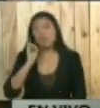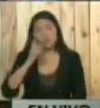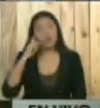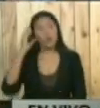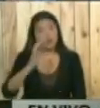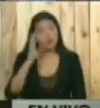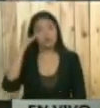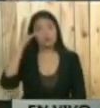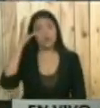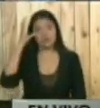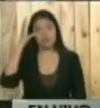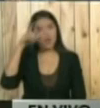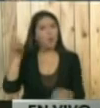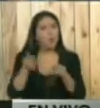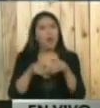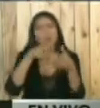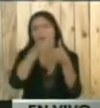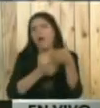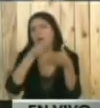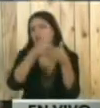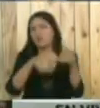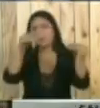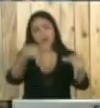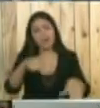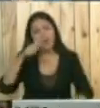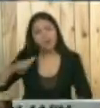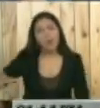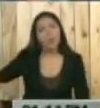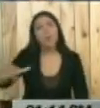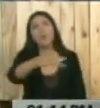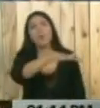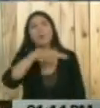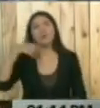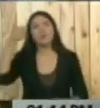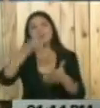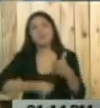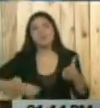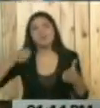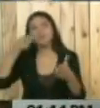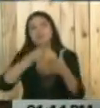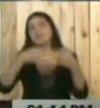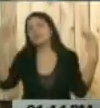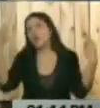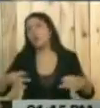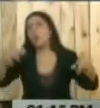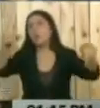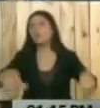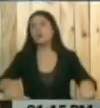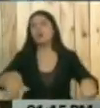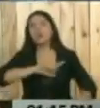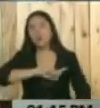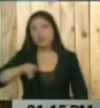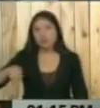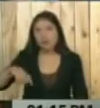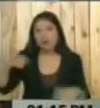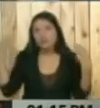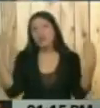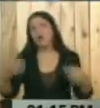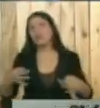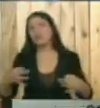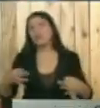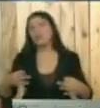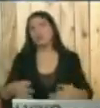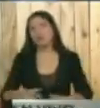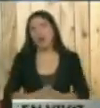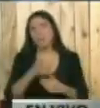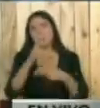conciencia, como la lucha de nuestro pueblo a puerto seguro, porque nosotros vamos a puerto